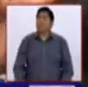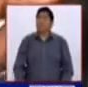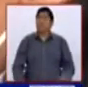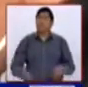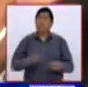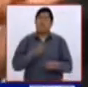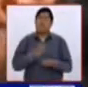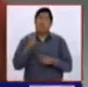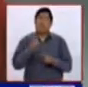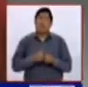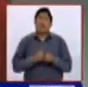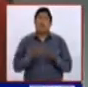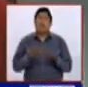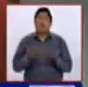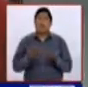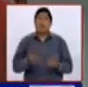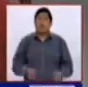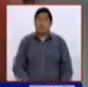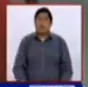También me afecta cómo estará.